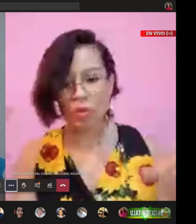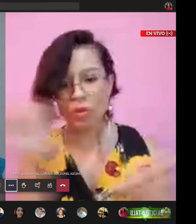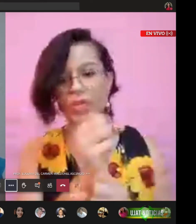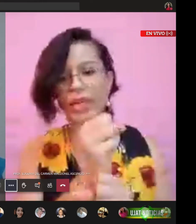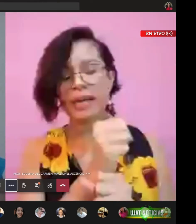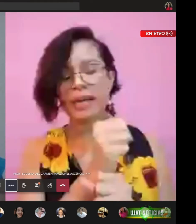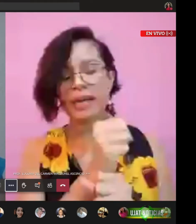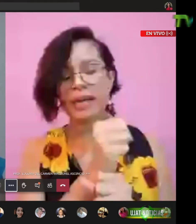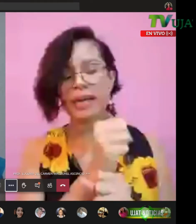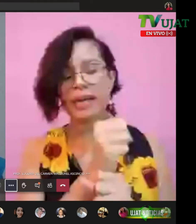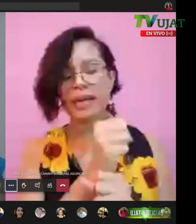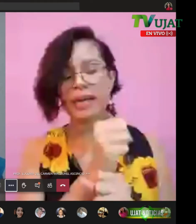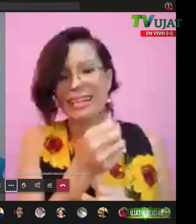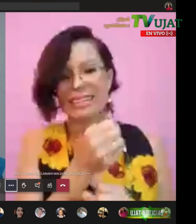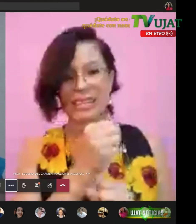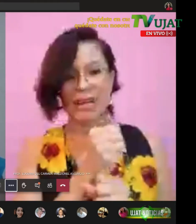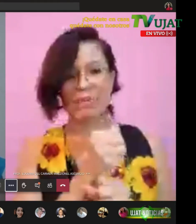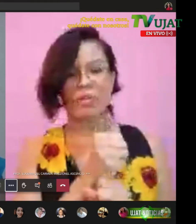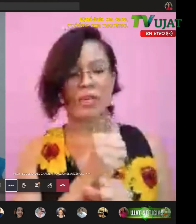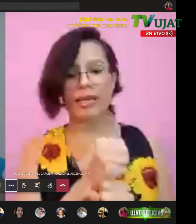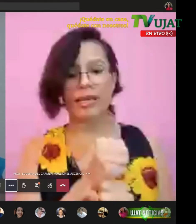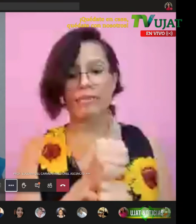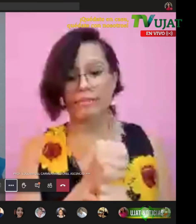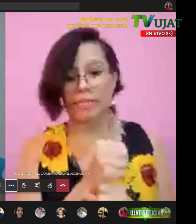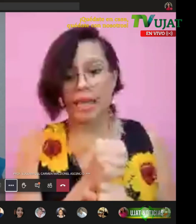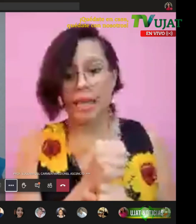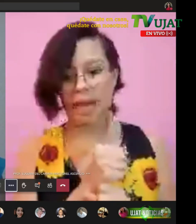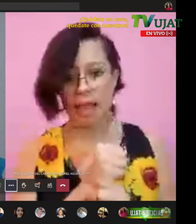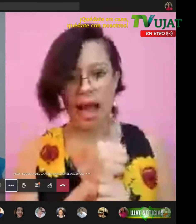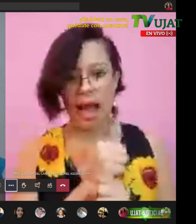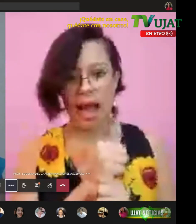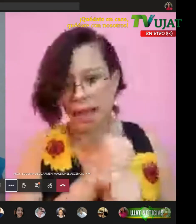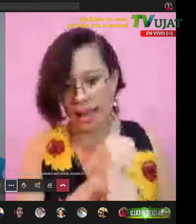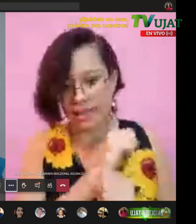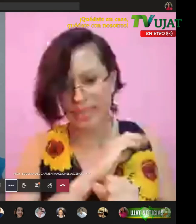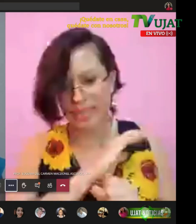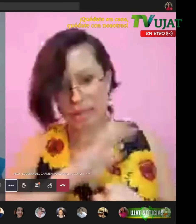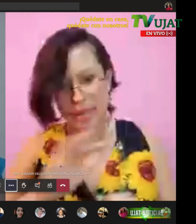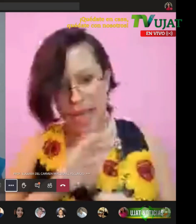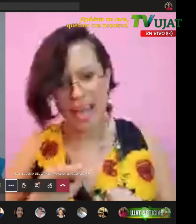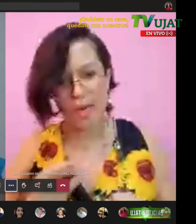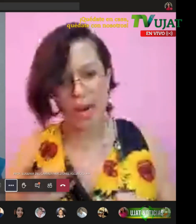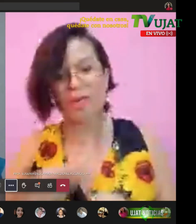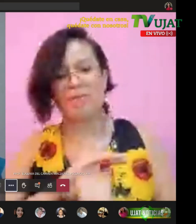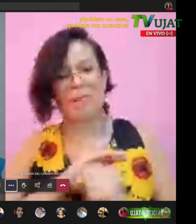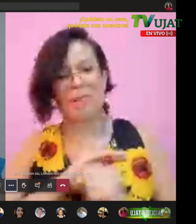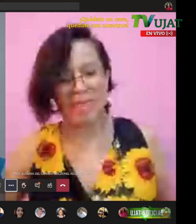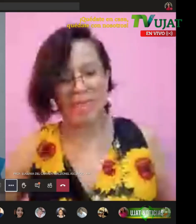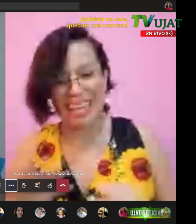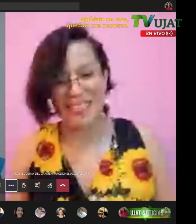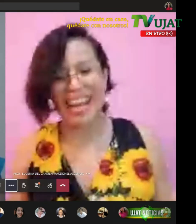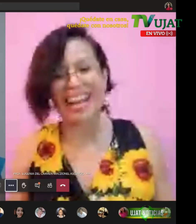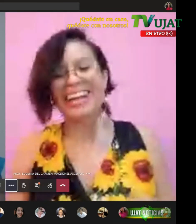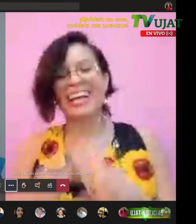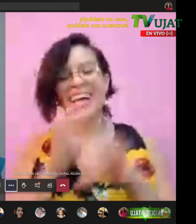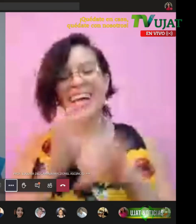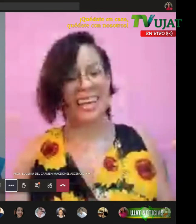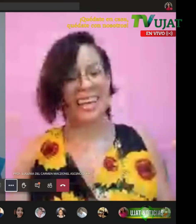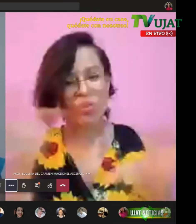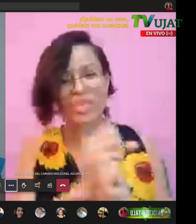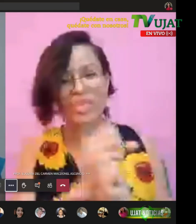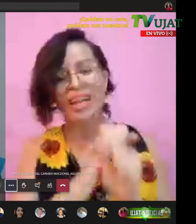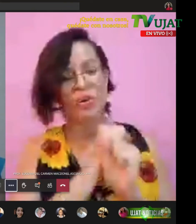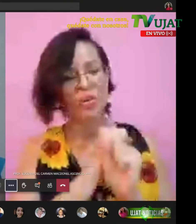es reduce deberes, digamos, que siempre hay en casa, siempre hay, ahora lo vemos más que